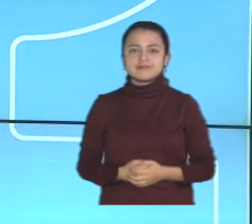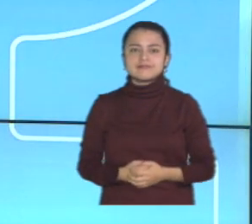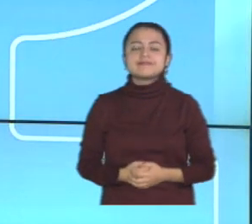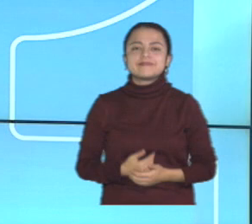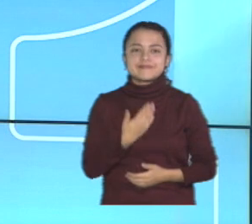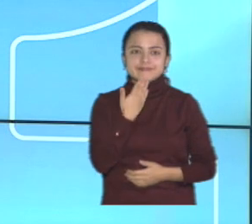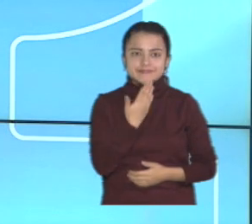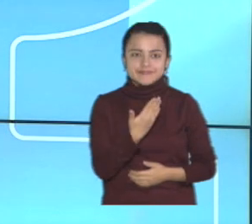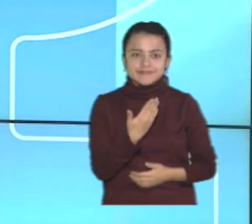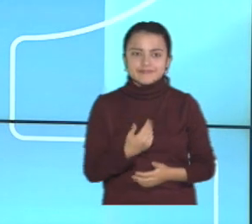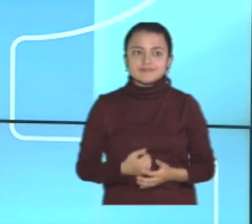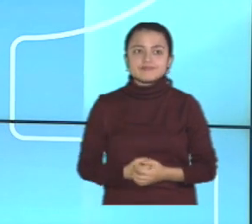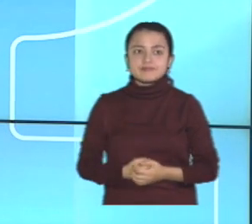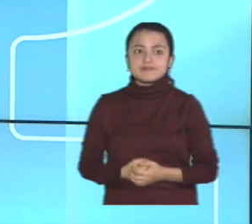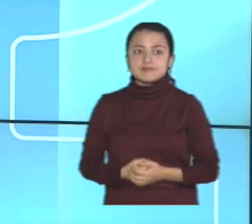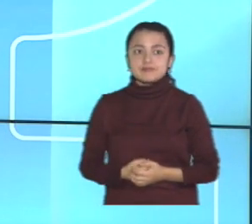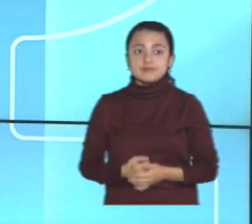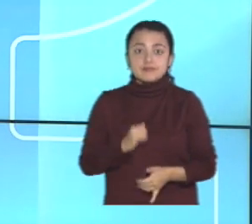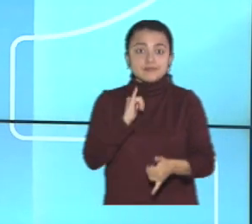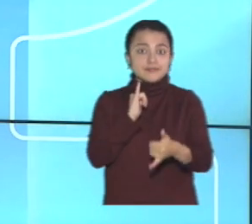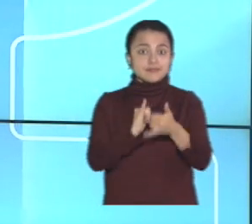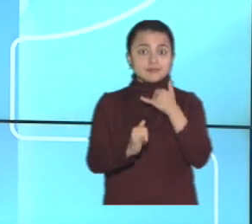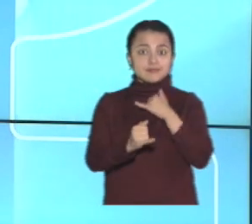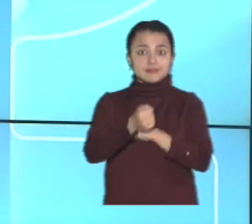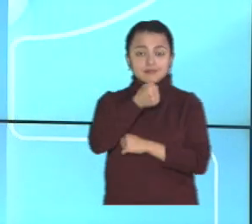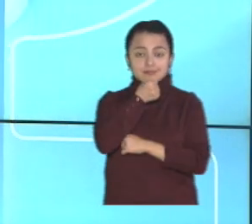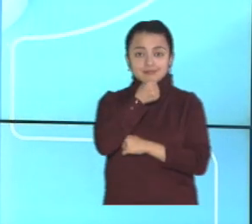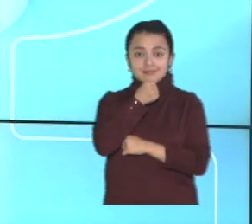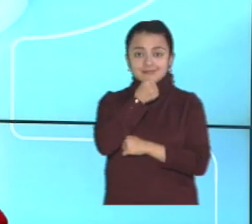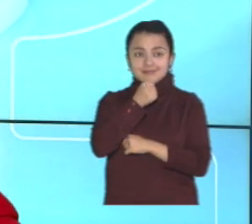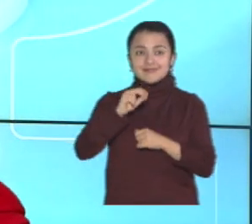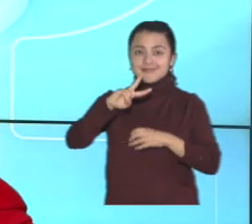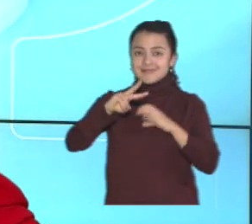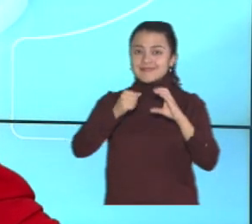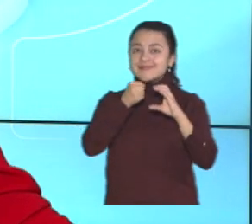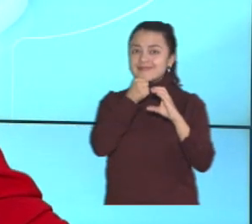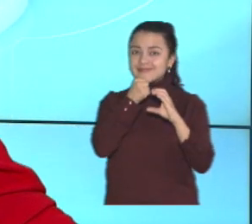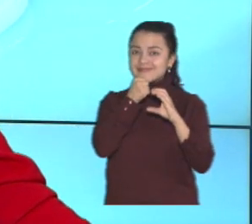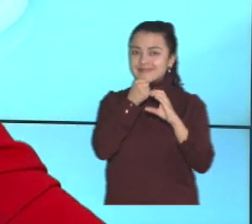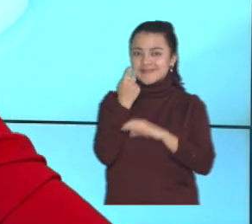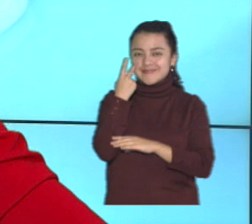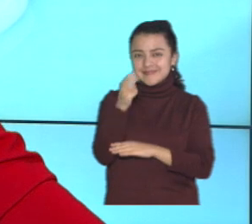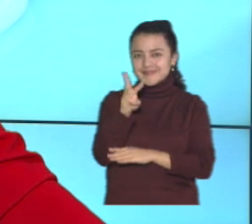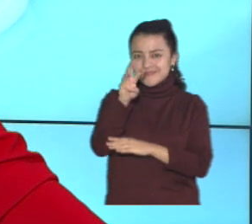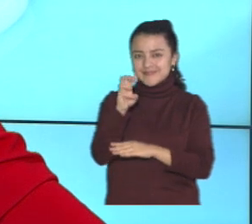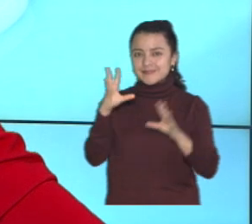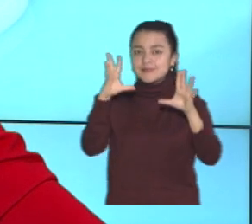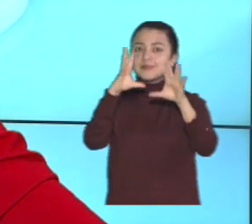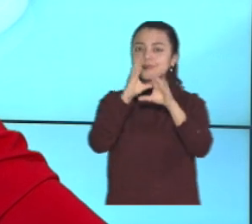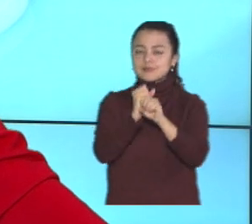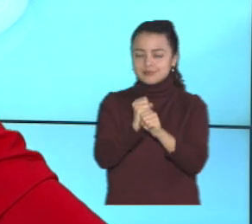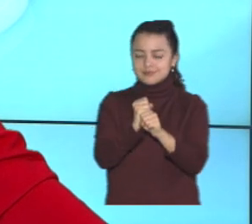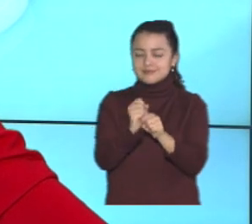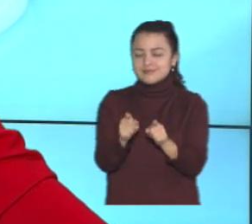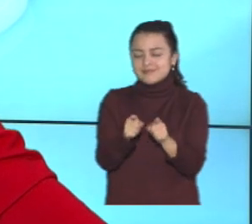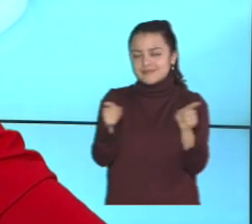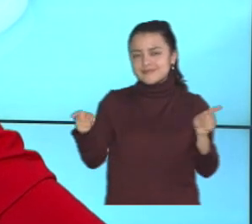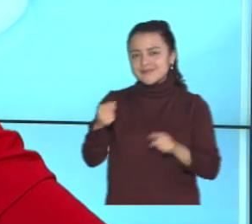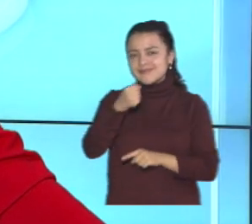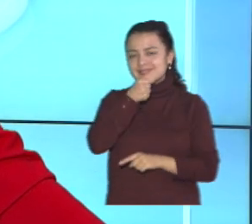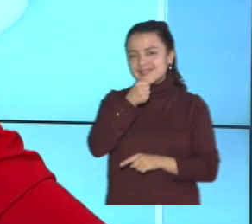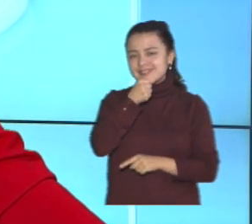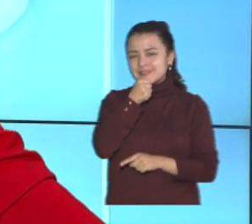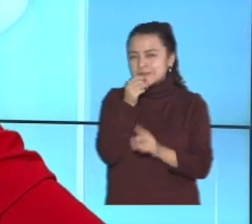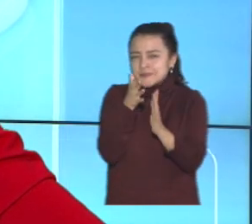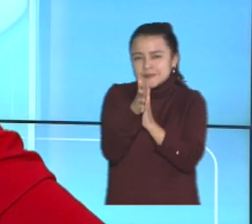Tatiana, gracias por su información. Así llegamos al final de esta emisión de noticias. Nos vemos a las 8 de la noche con una nueva emisión de noticias